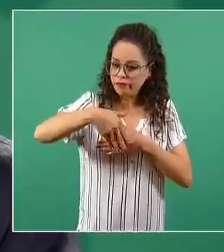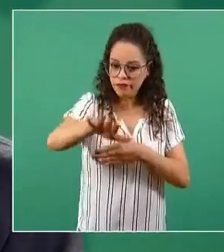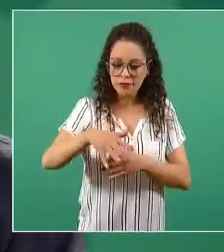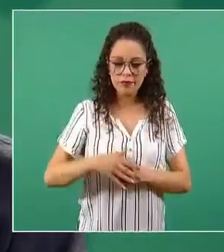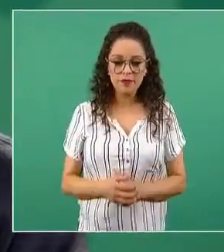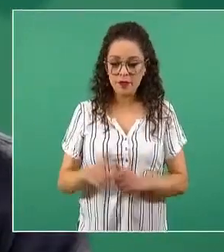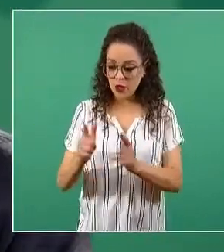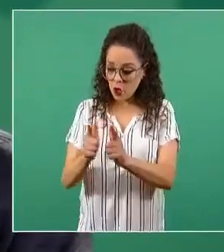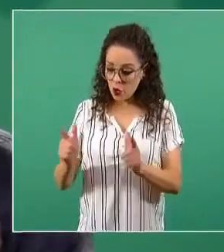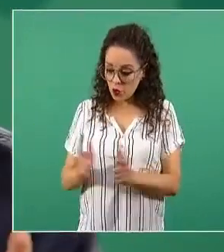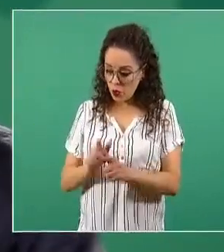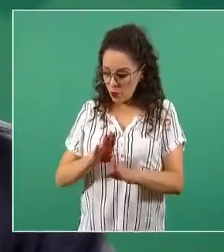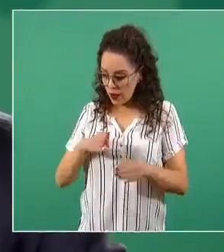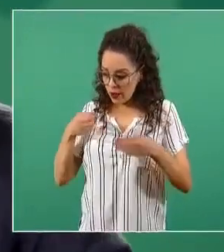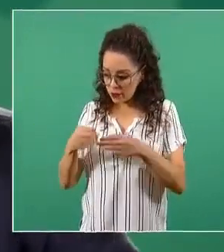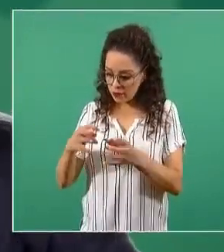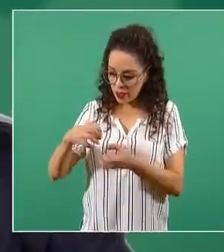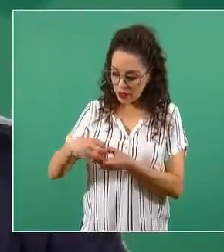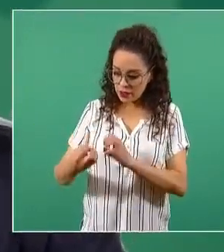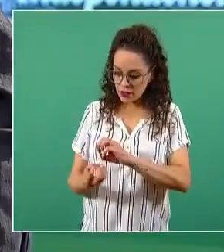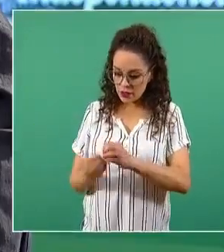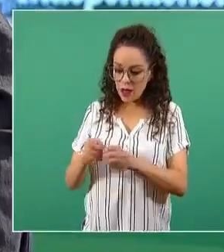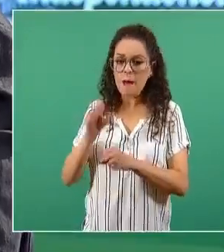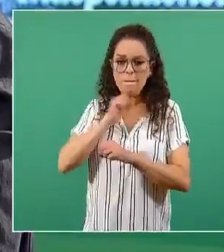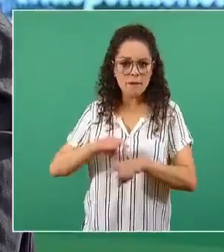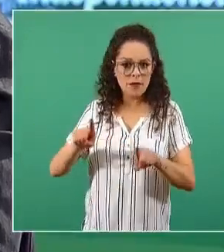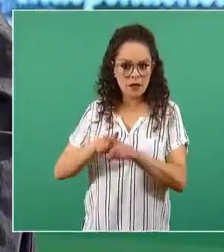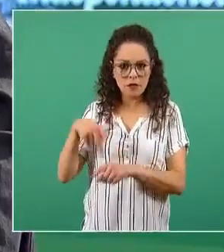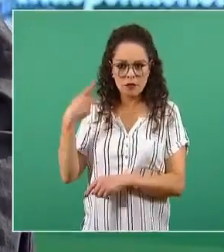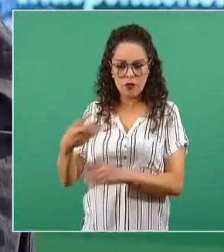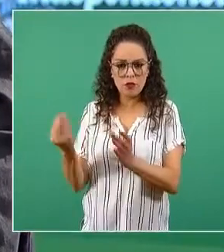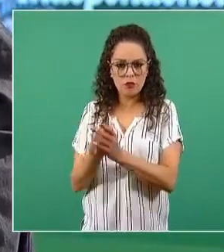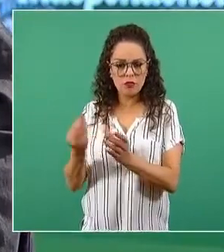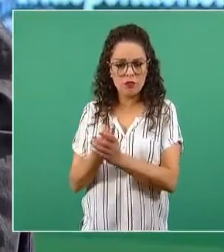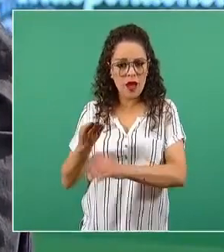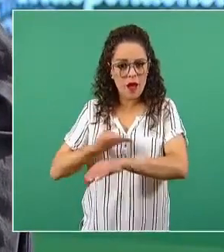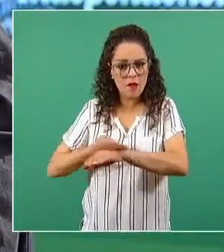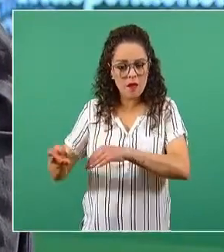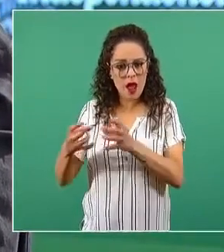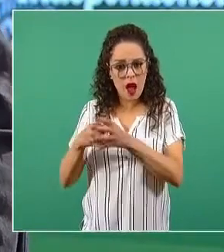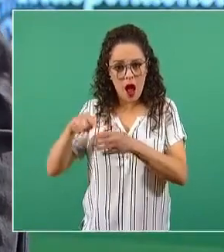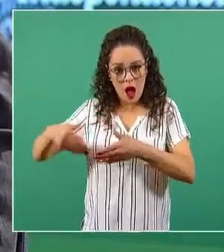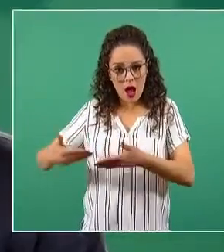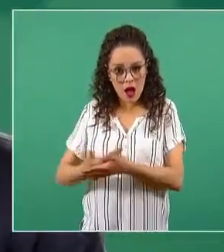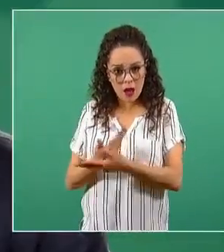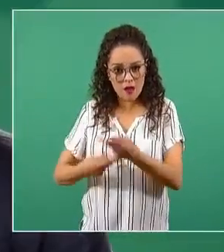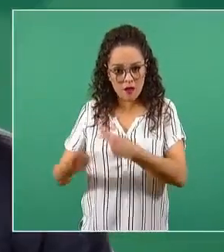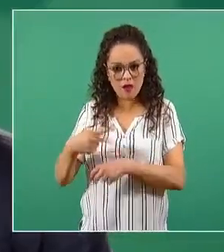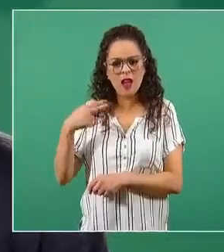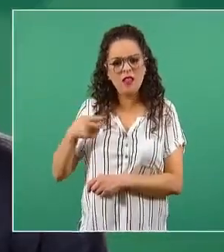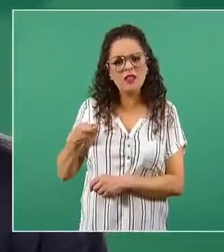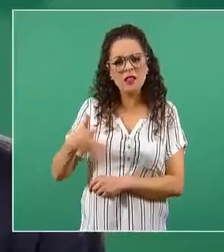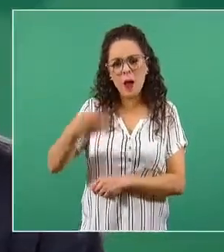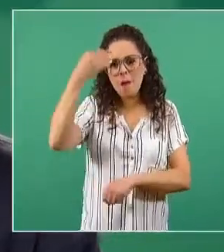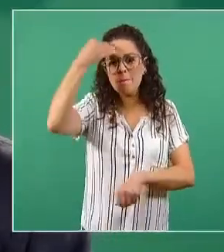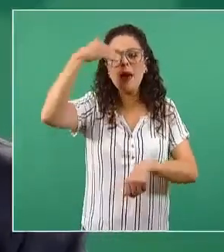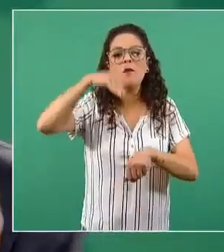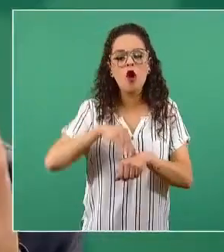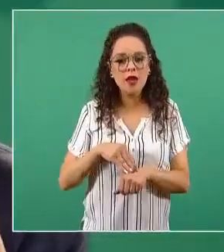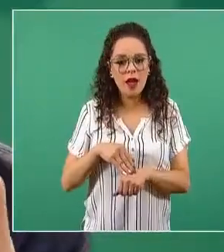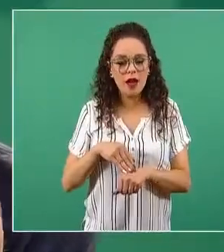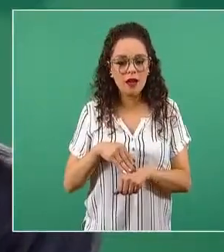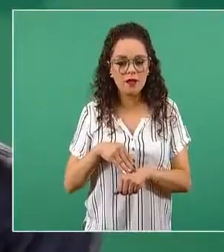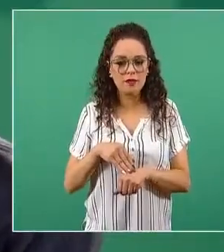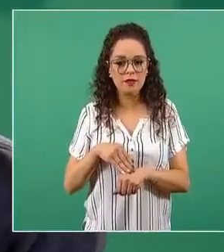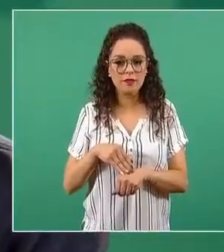de células también del conjunto de los glóbulos blancos que se llaman de memoria,